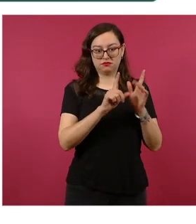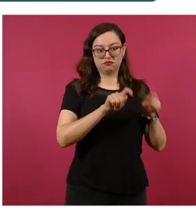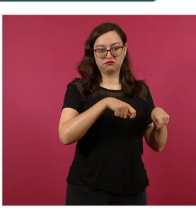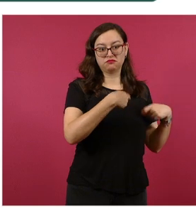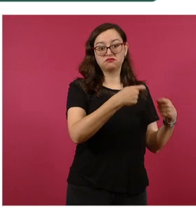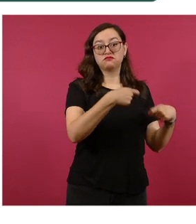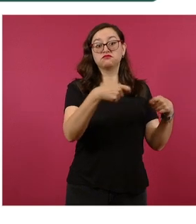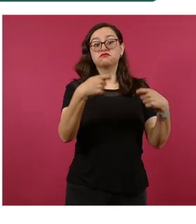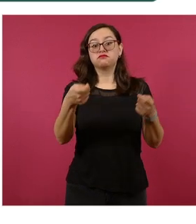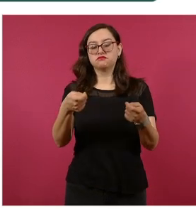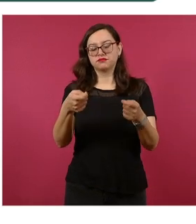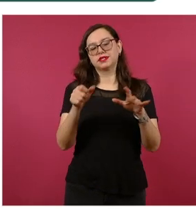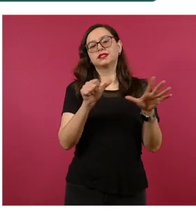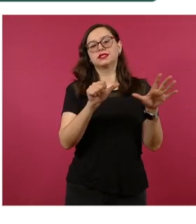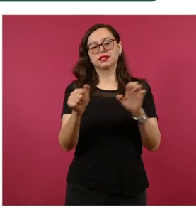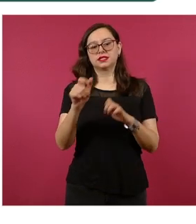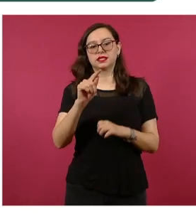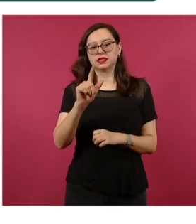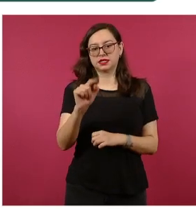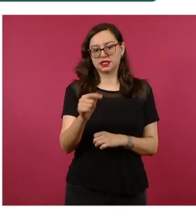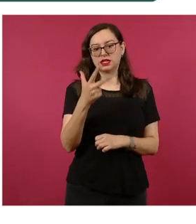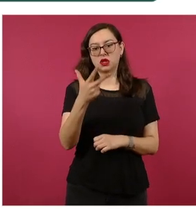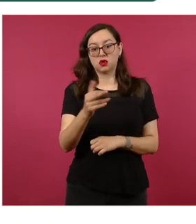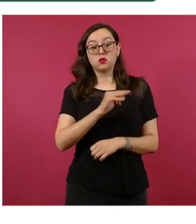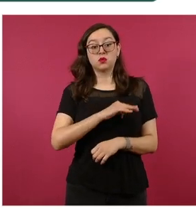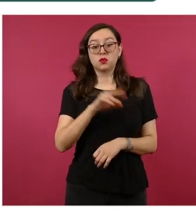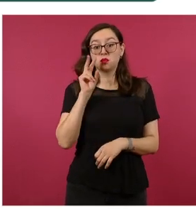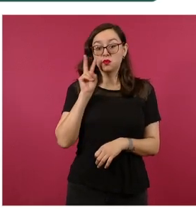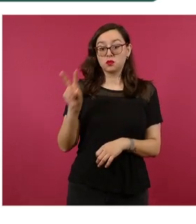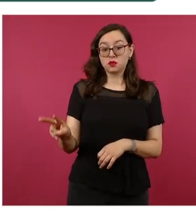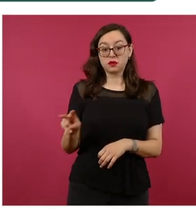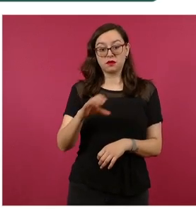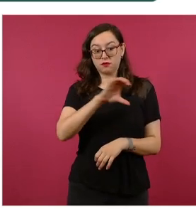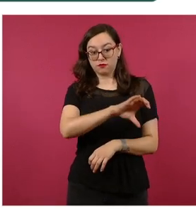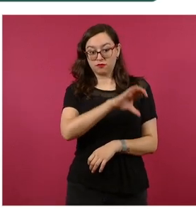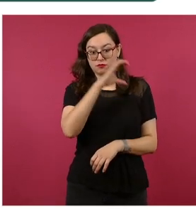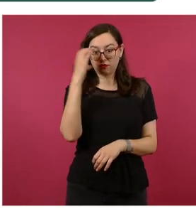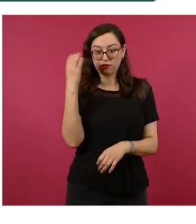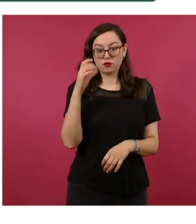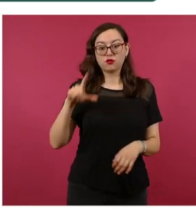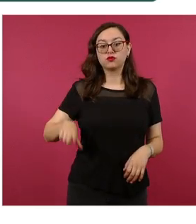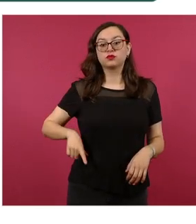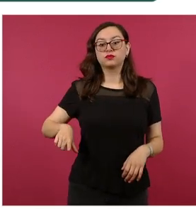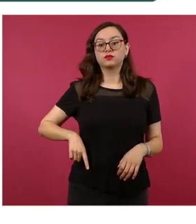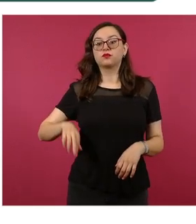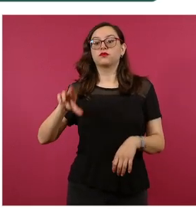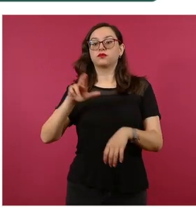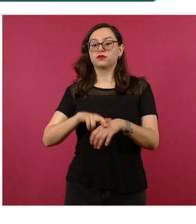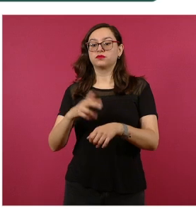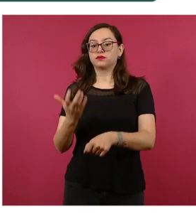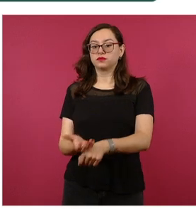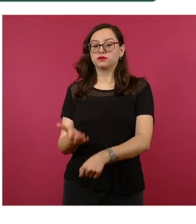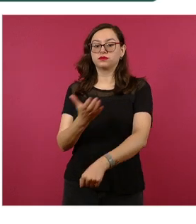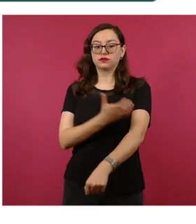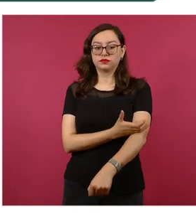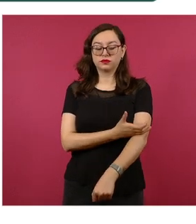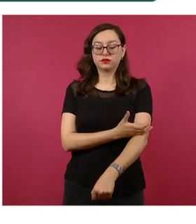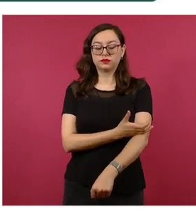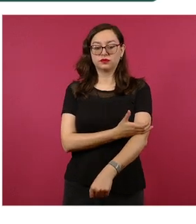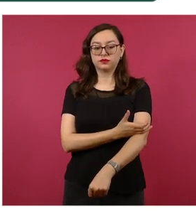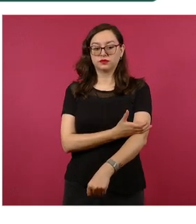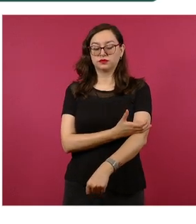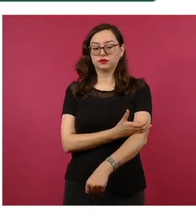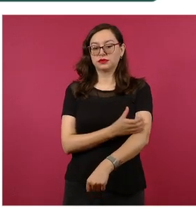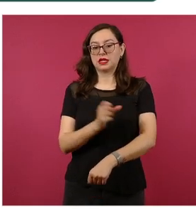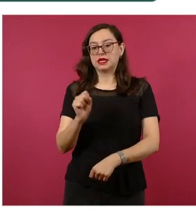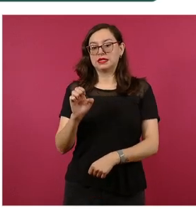678, ahí vemos también al gobernador en la entrega que ha estado acompañado del personal del banco, de